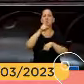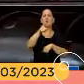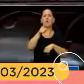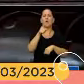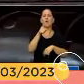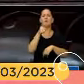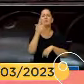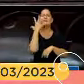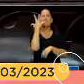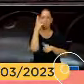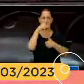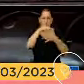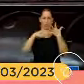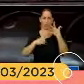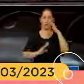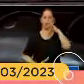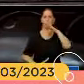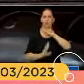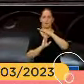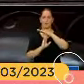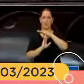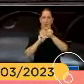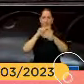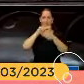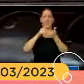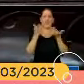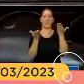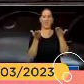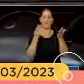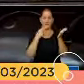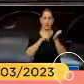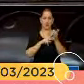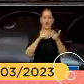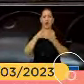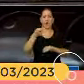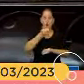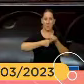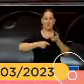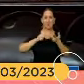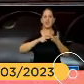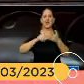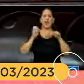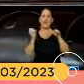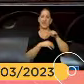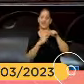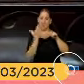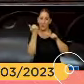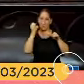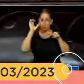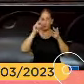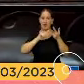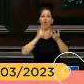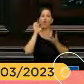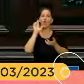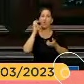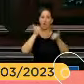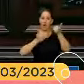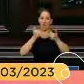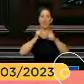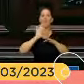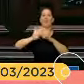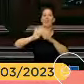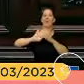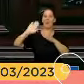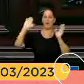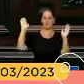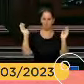con 5 pilares. Esos 5 pilares eran equilibrio fiscal, equilibrio comercial, acumulación de reservas, dólar competitivo y